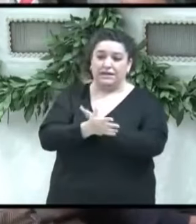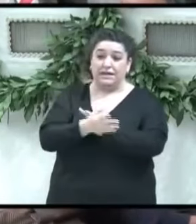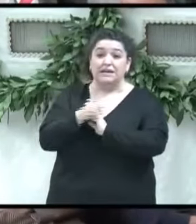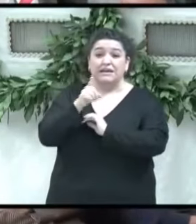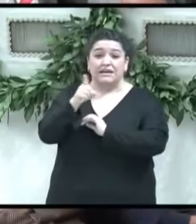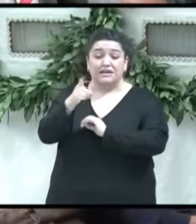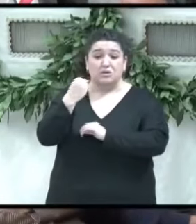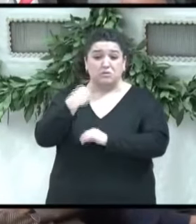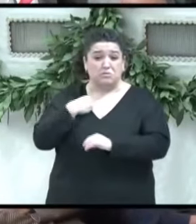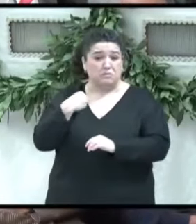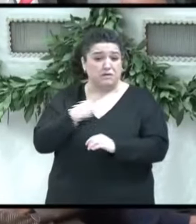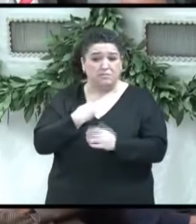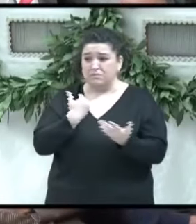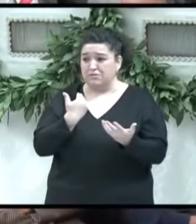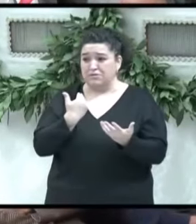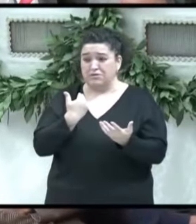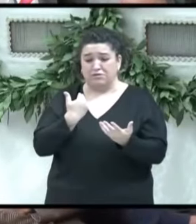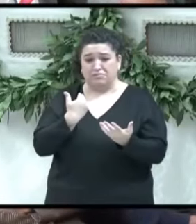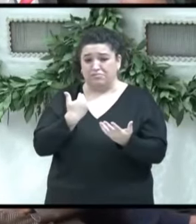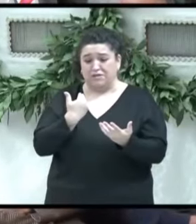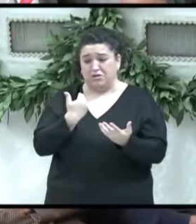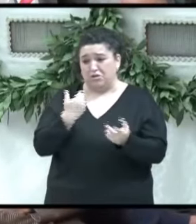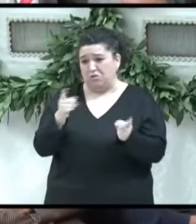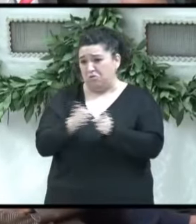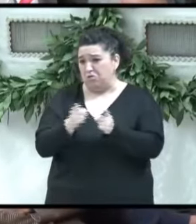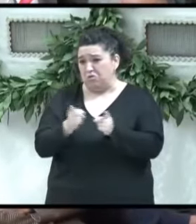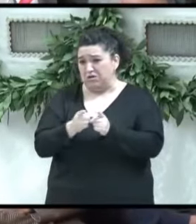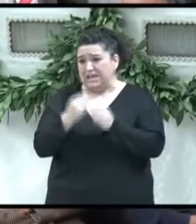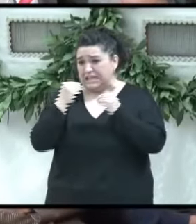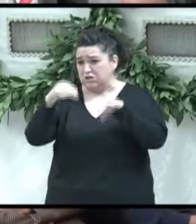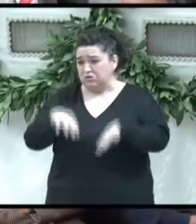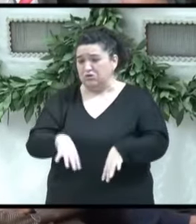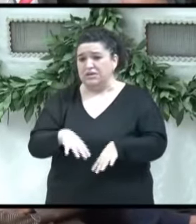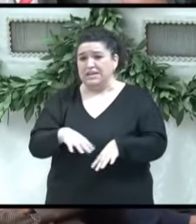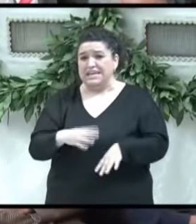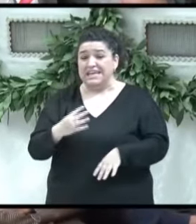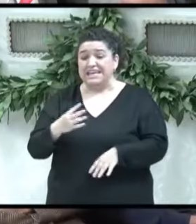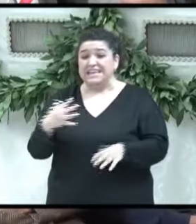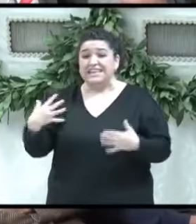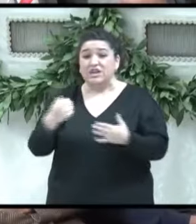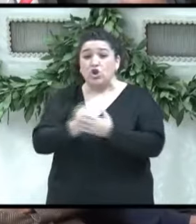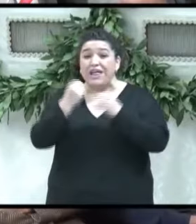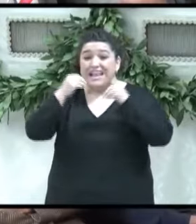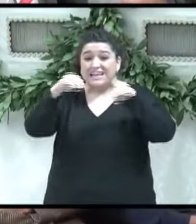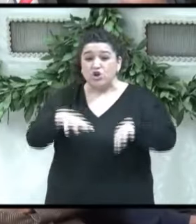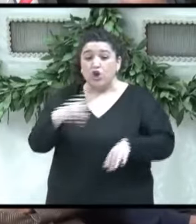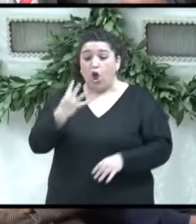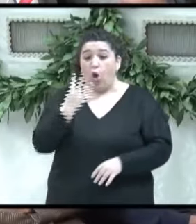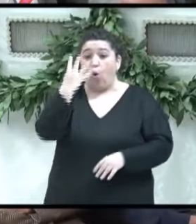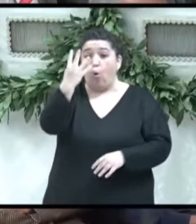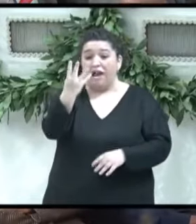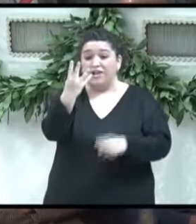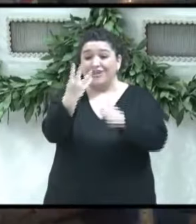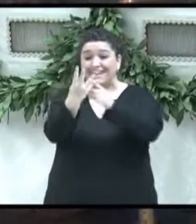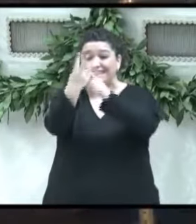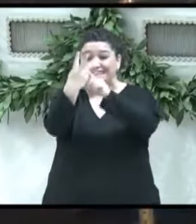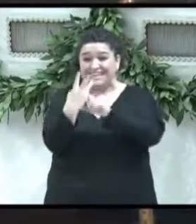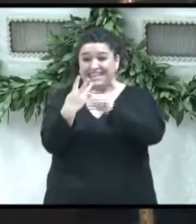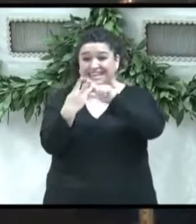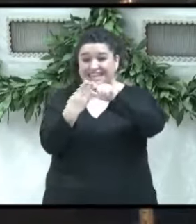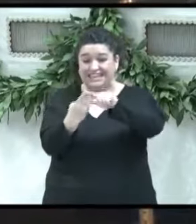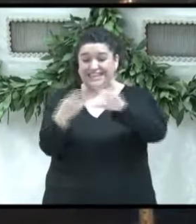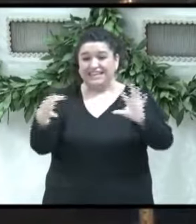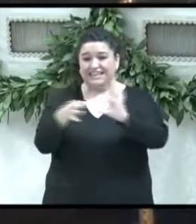esos se quedan cortos de cada cuatro de toda la historia tres son del siglo